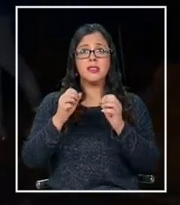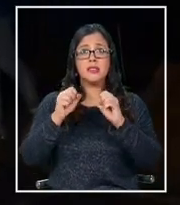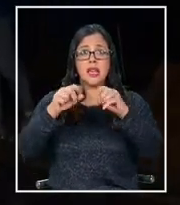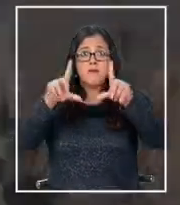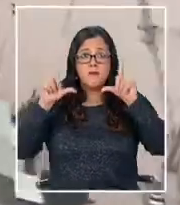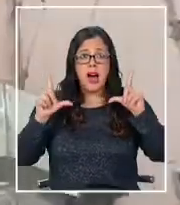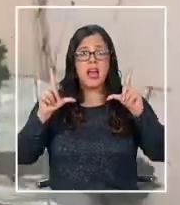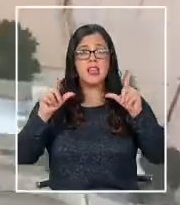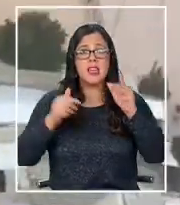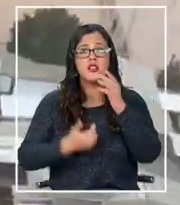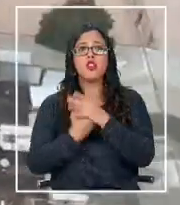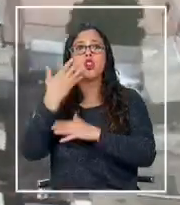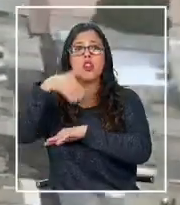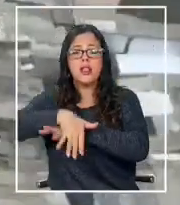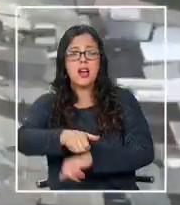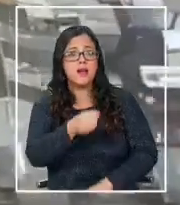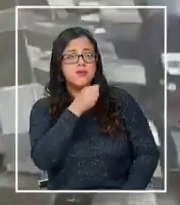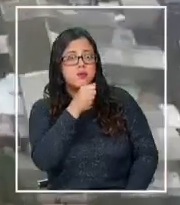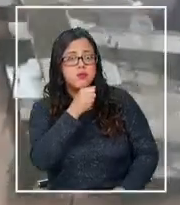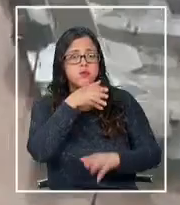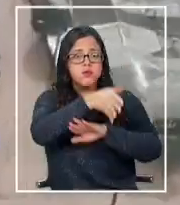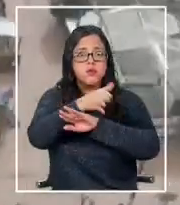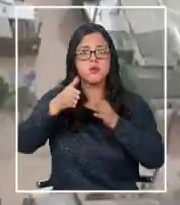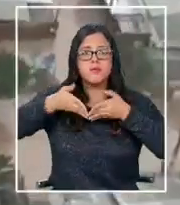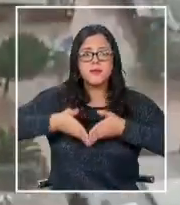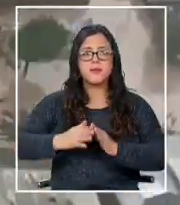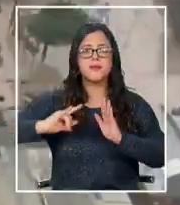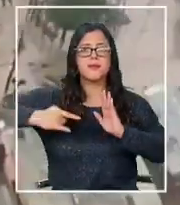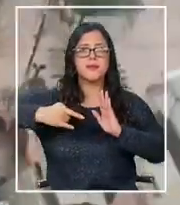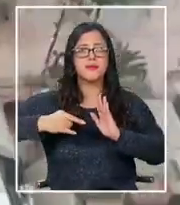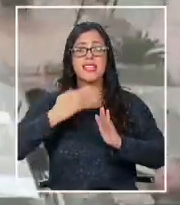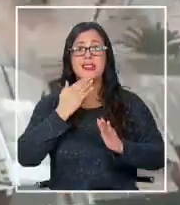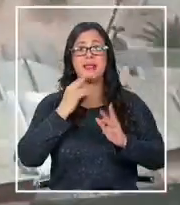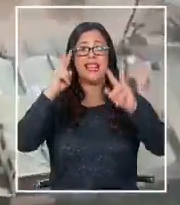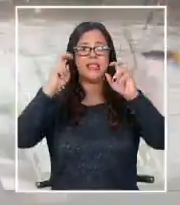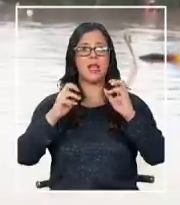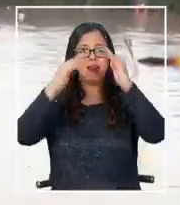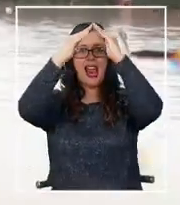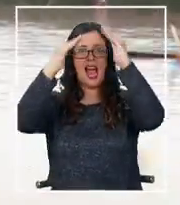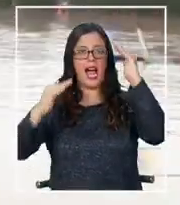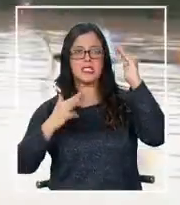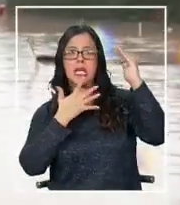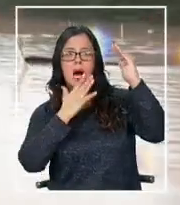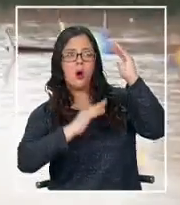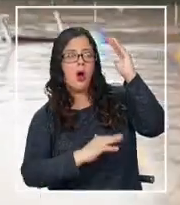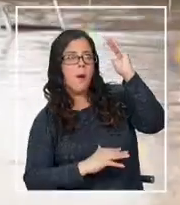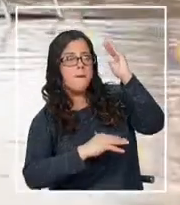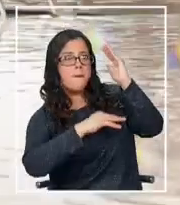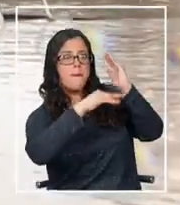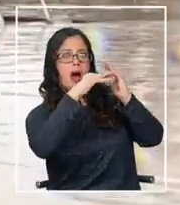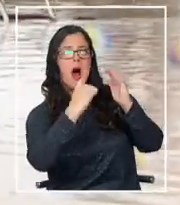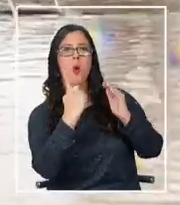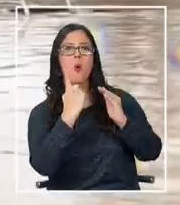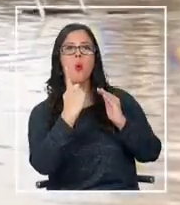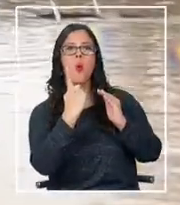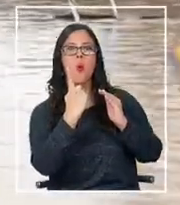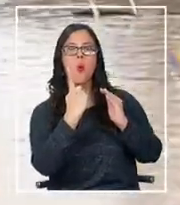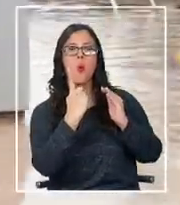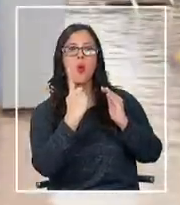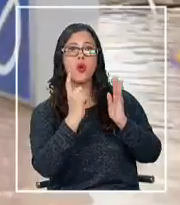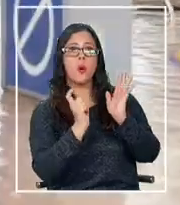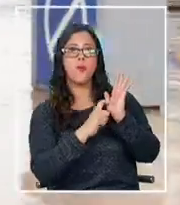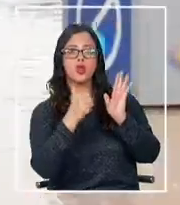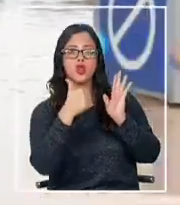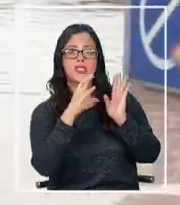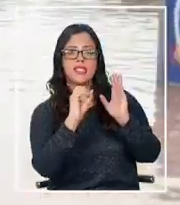día reporteando en la zona, incluso arriba de un bote, lo que te decía el vecino, la altura del agua hasta donde llegó, incluso cerca de 1,60 m. Por lo que él te mostraba